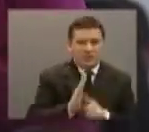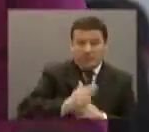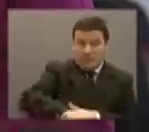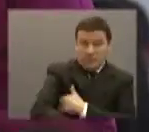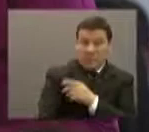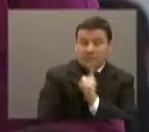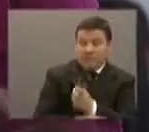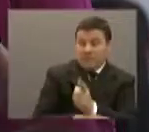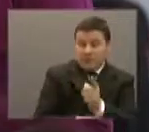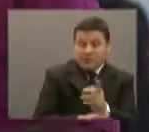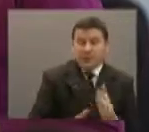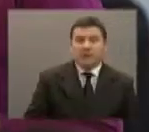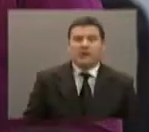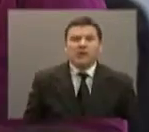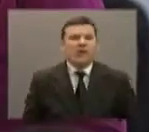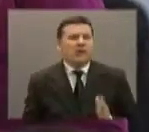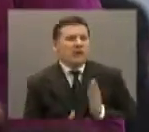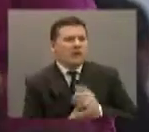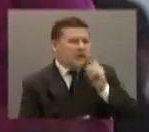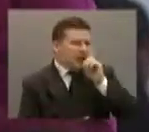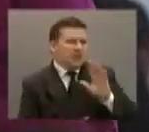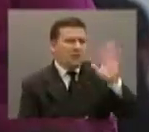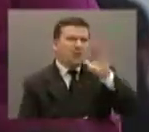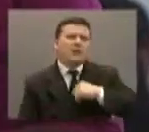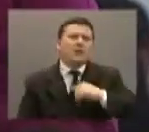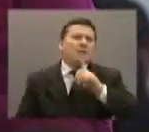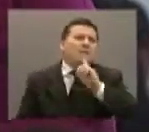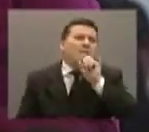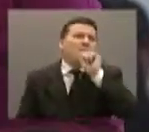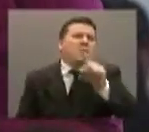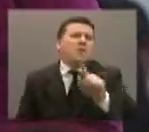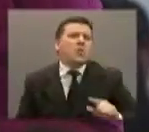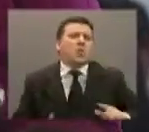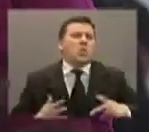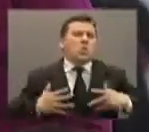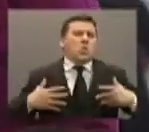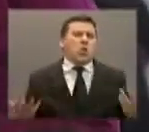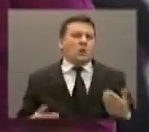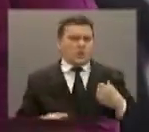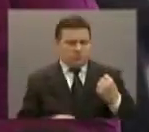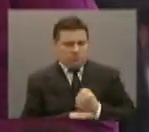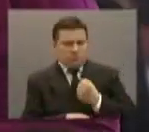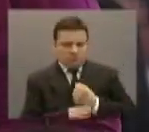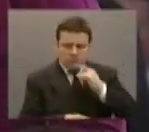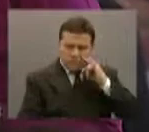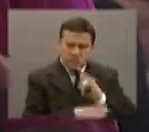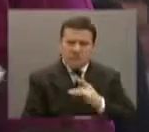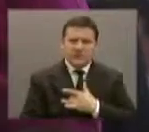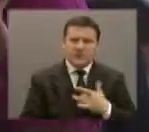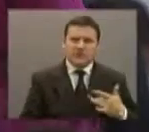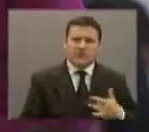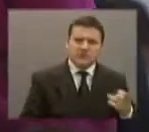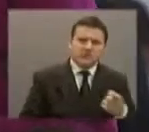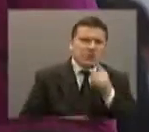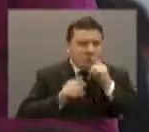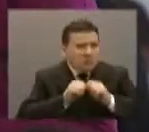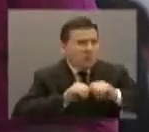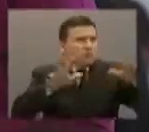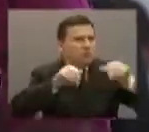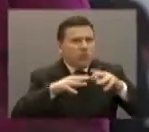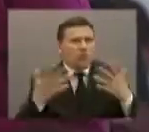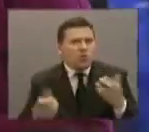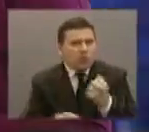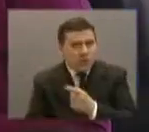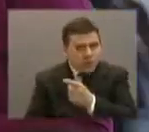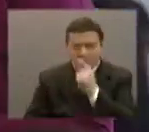médicas de entrega de medicamentos portabilidad nacional La pregunta es cómo viene trabajando la superintendencia de salud para divulgar esta